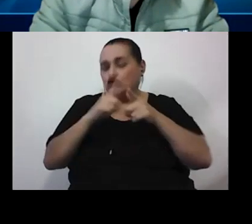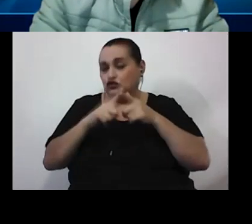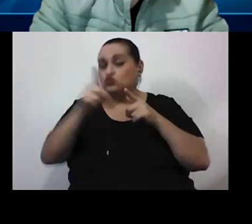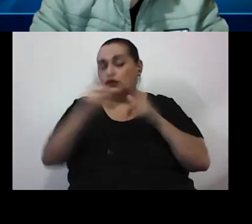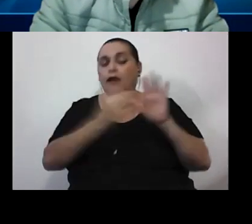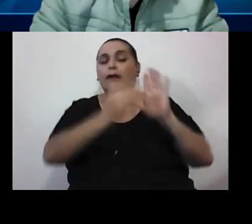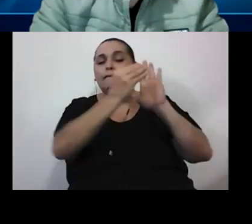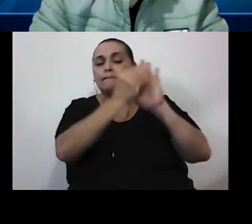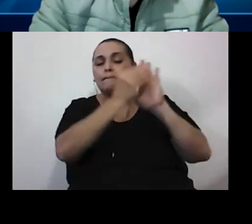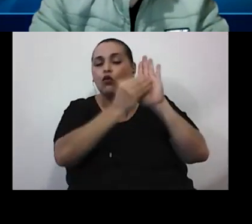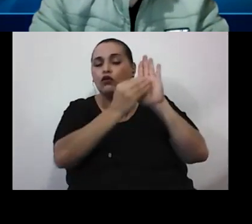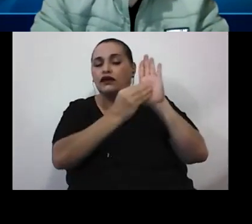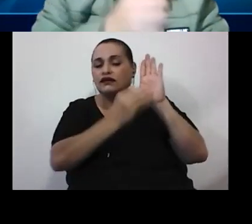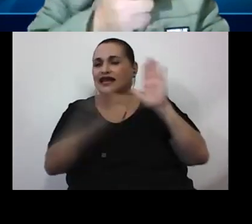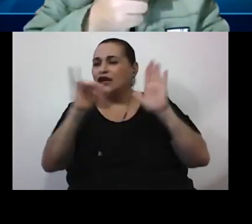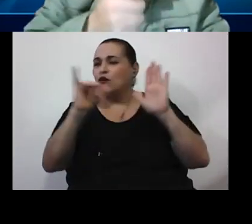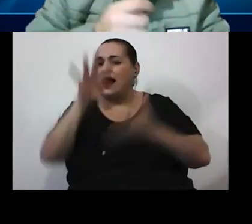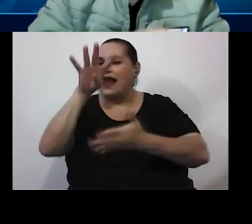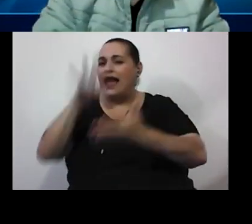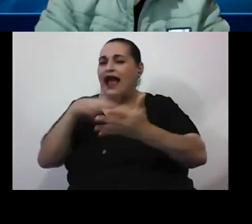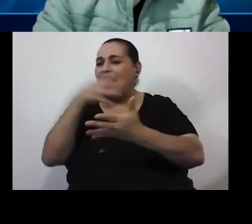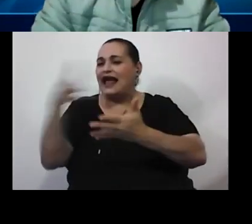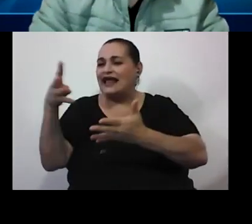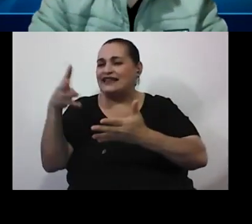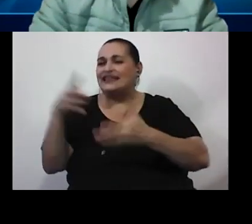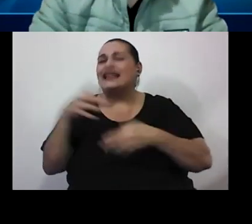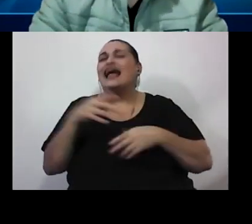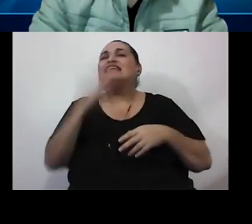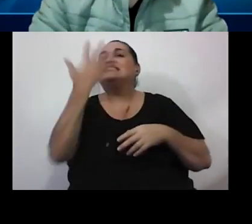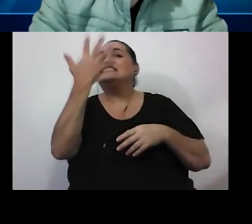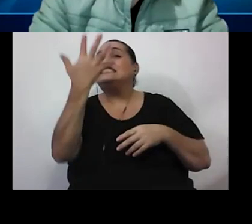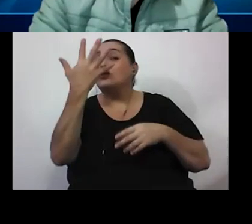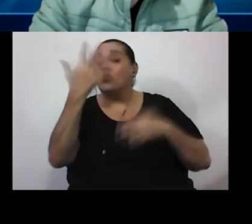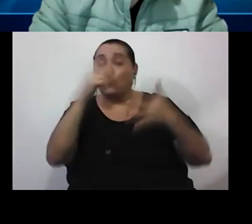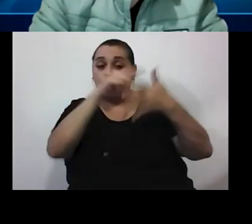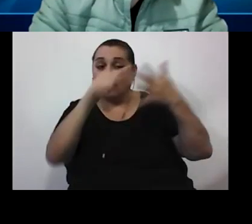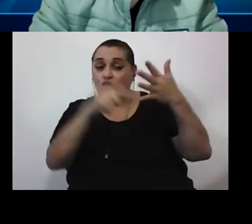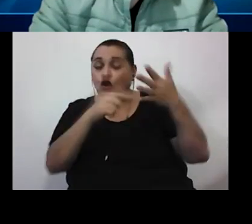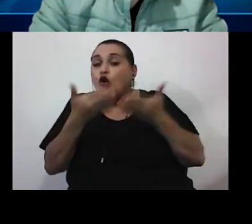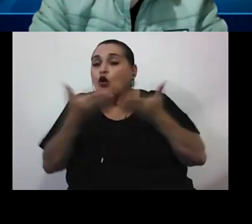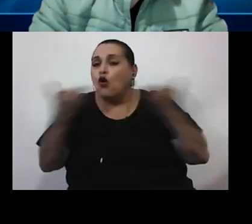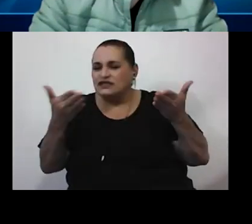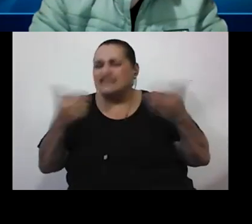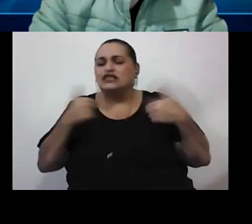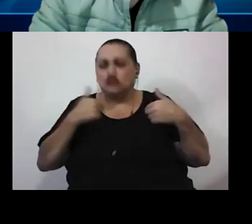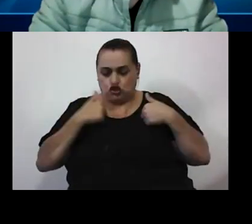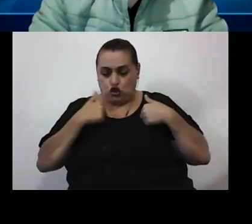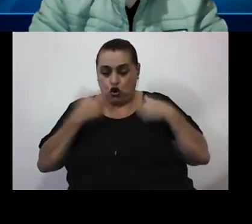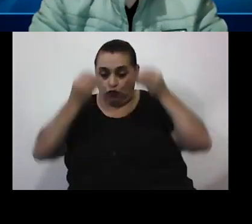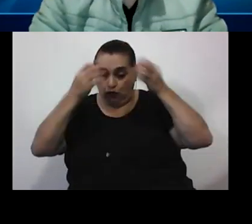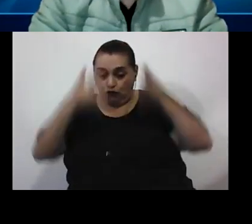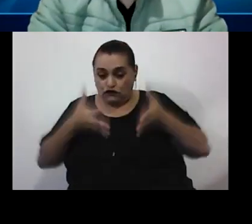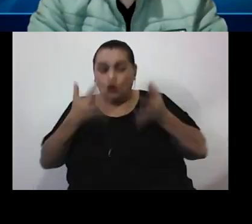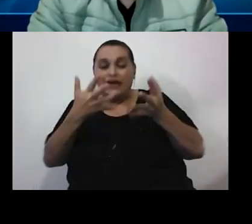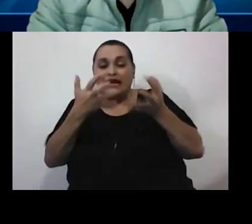la agenda de ese día. Bueno, 5 cosas que yo espero que ese alumno logre. Estamos pensando en una